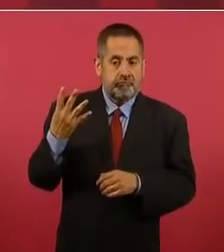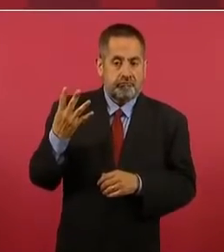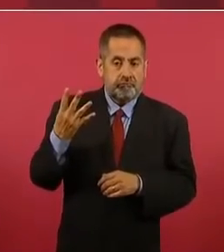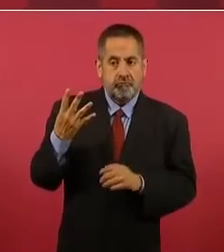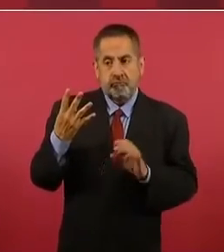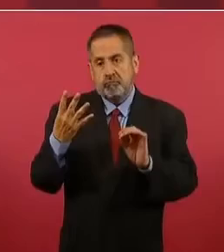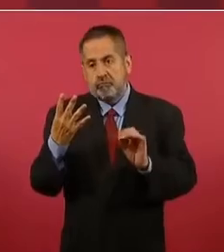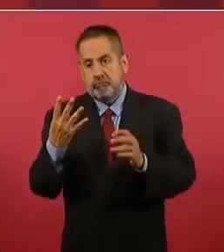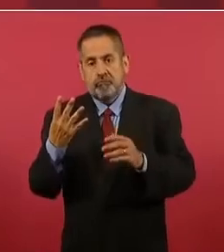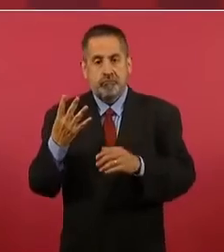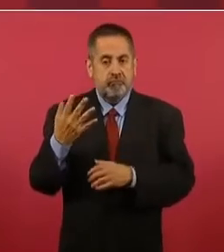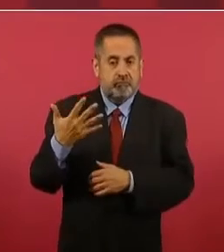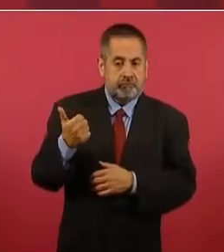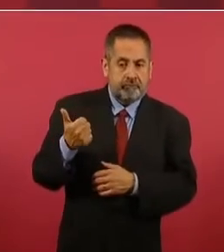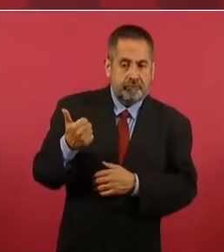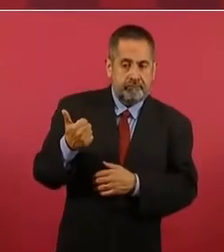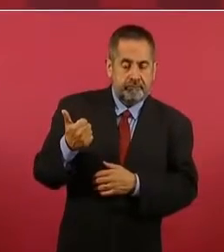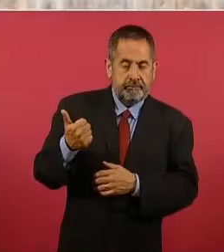4 o 6,